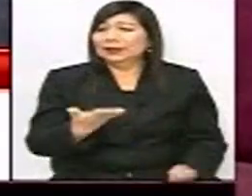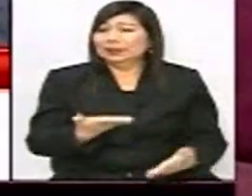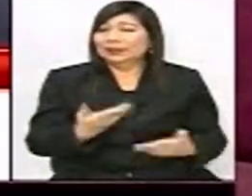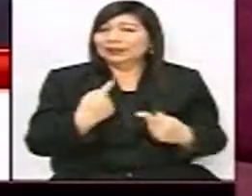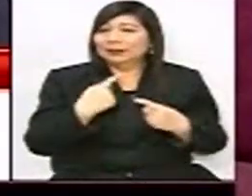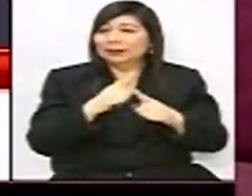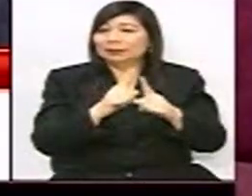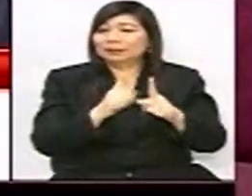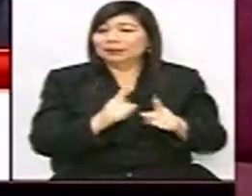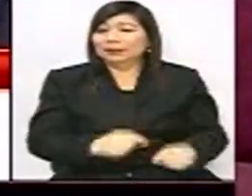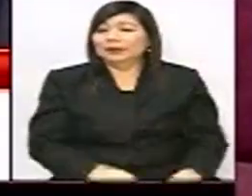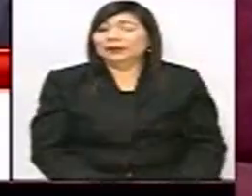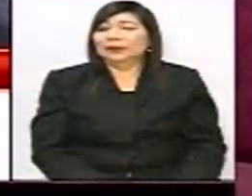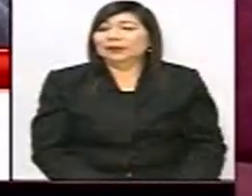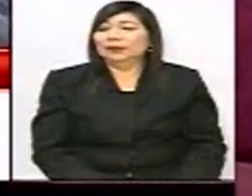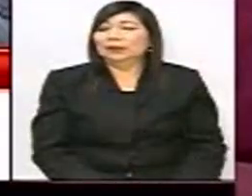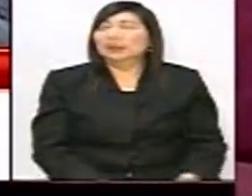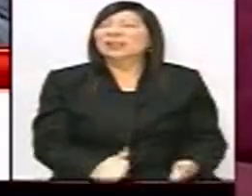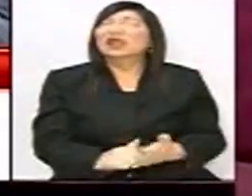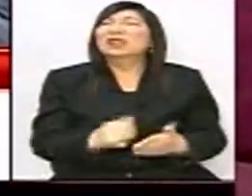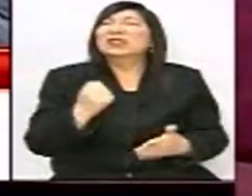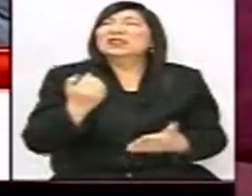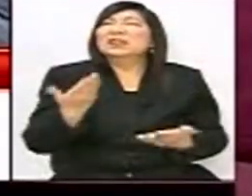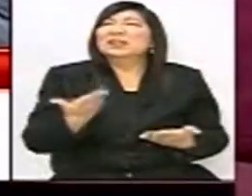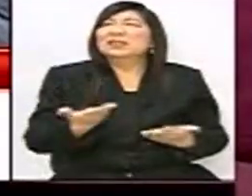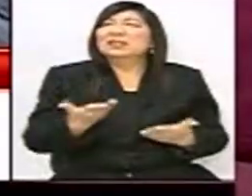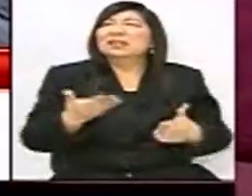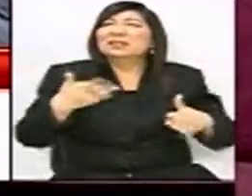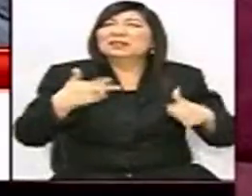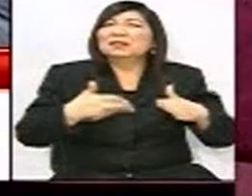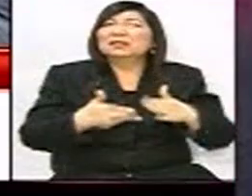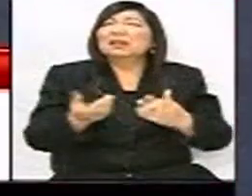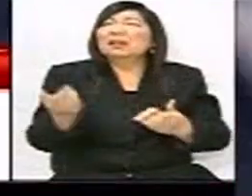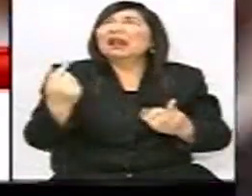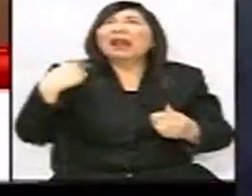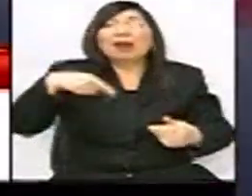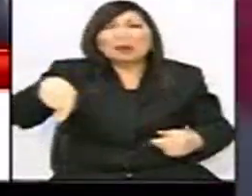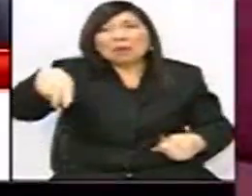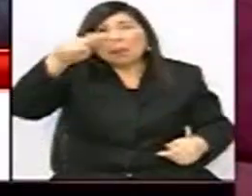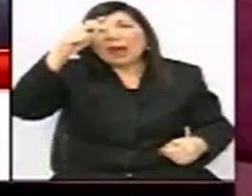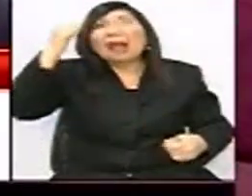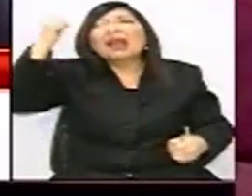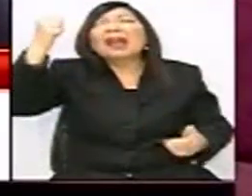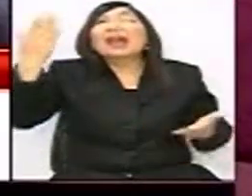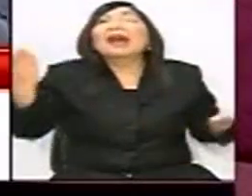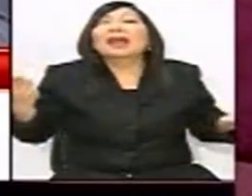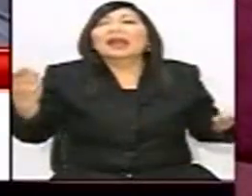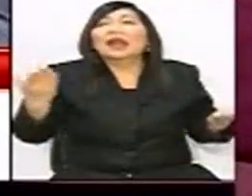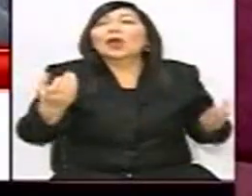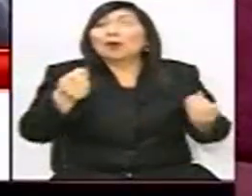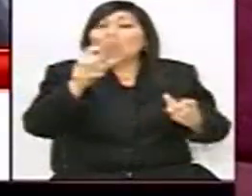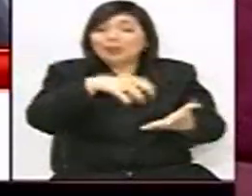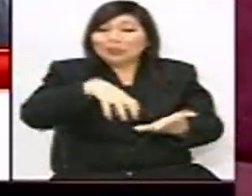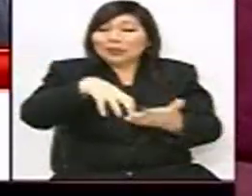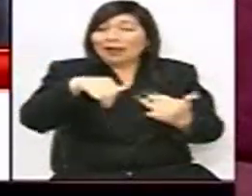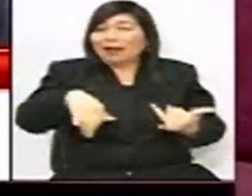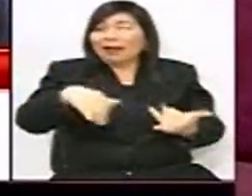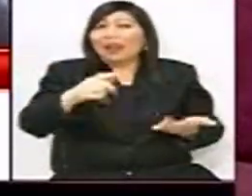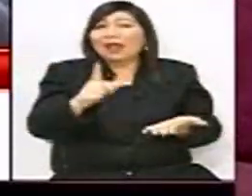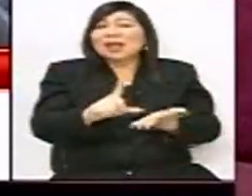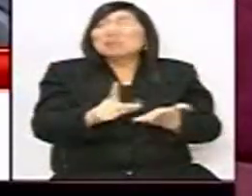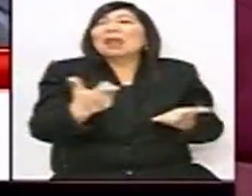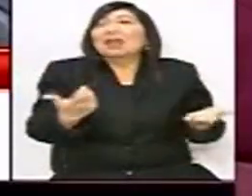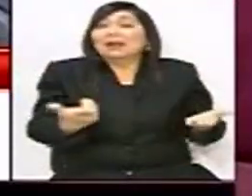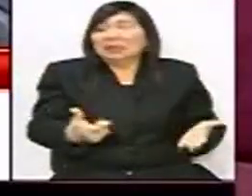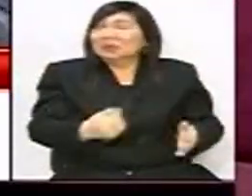plantear la siguiente interrogante. ¿Qué cosa hemos ganado nosotros con la concesión de los peajes? Como ciudad,